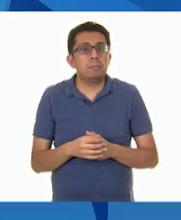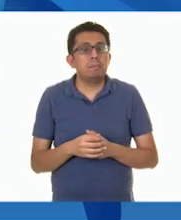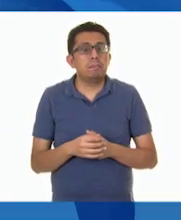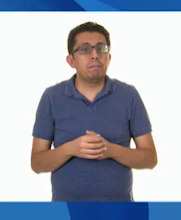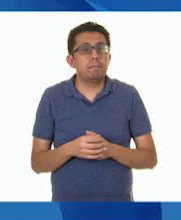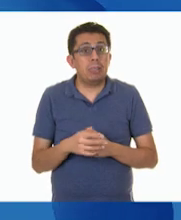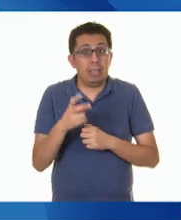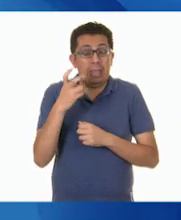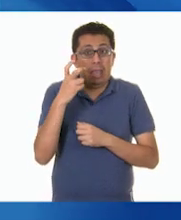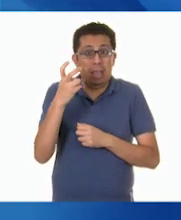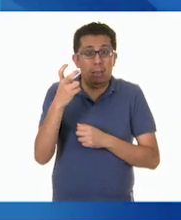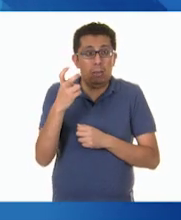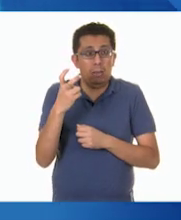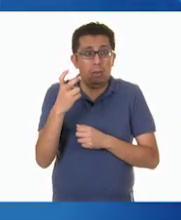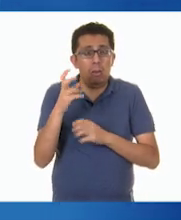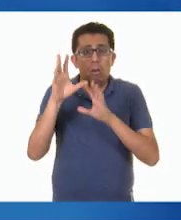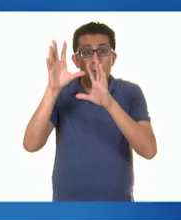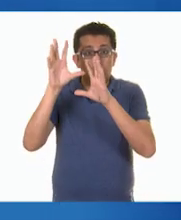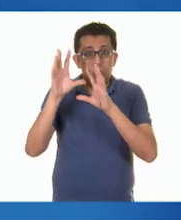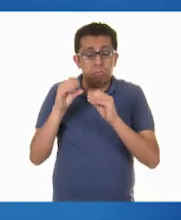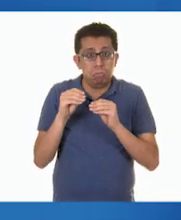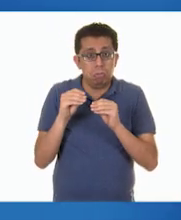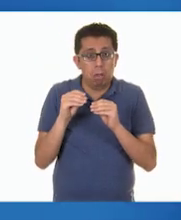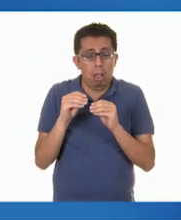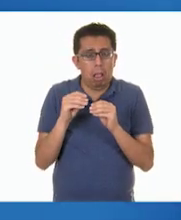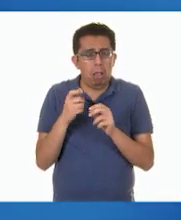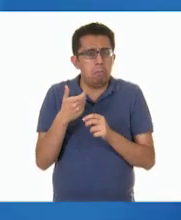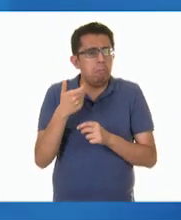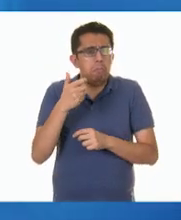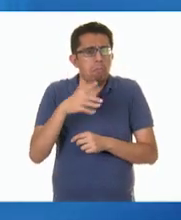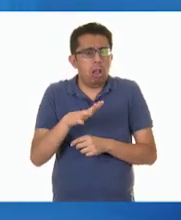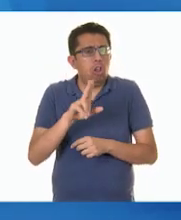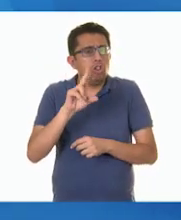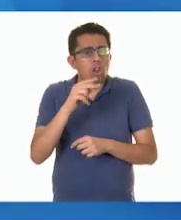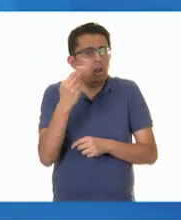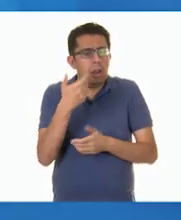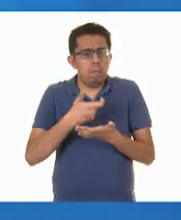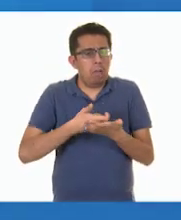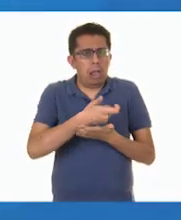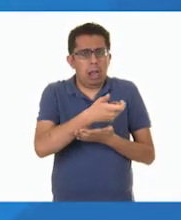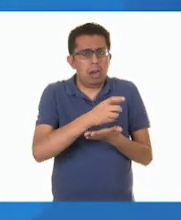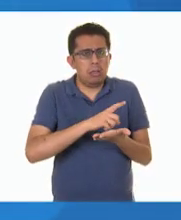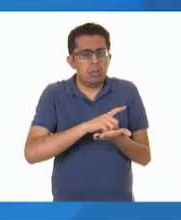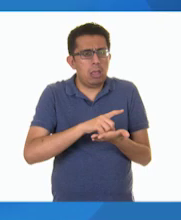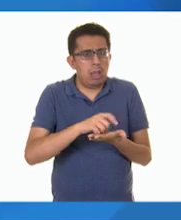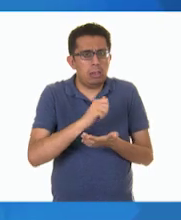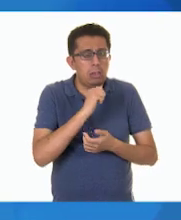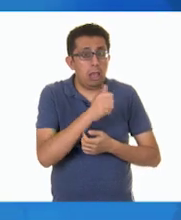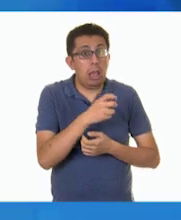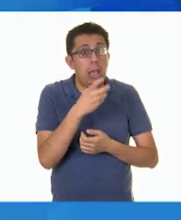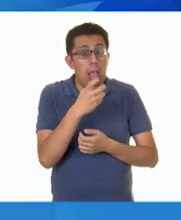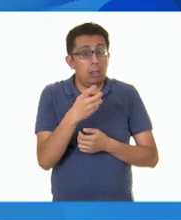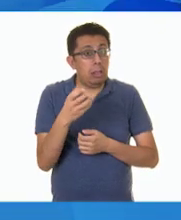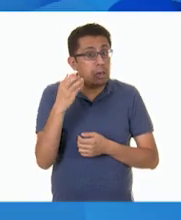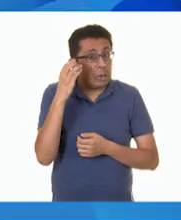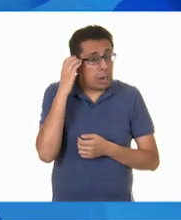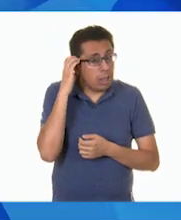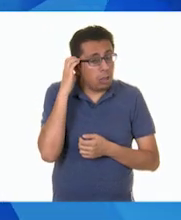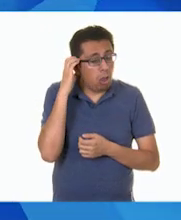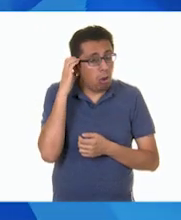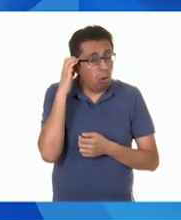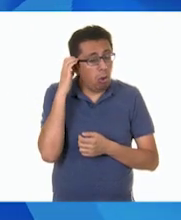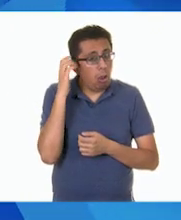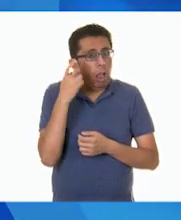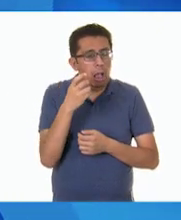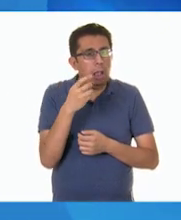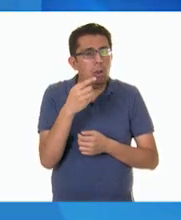Los receptores son económicos y no es necesario pagar derechos de acceso. Por lo mismo, la radio de onda corta es una herramienta